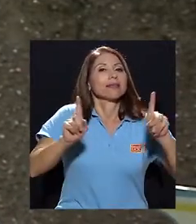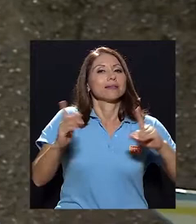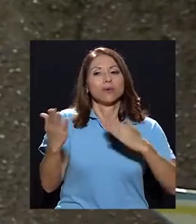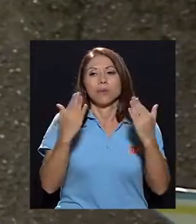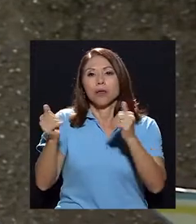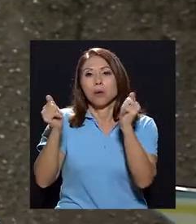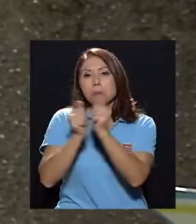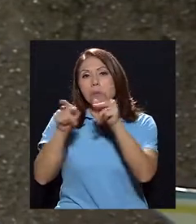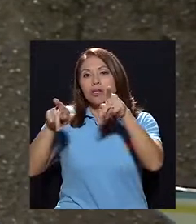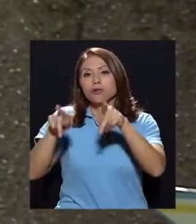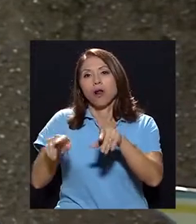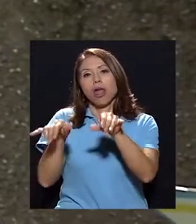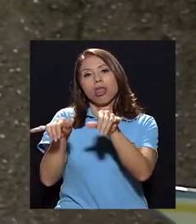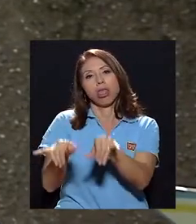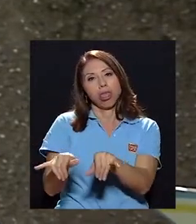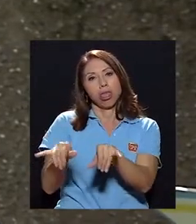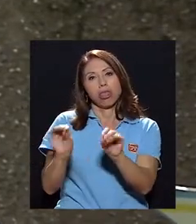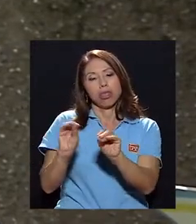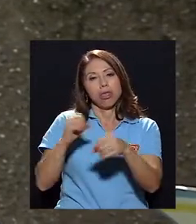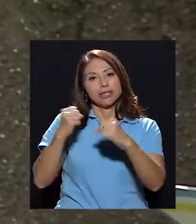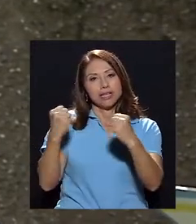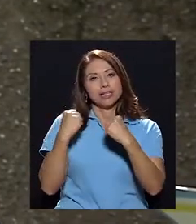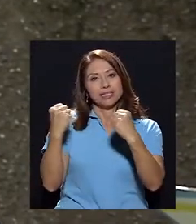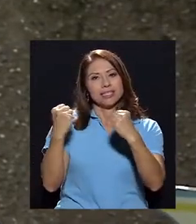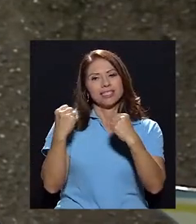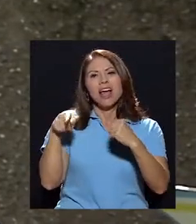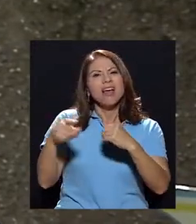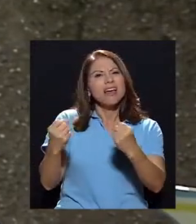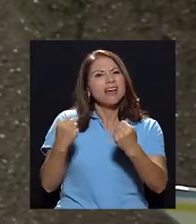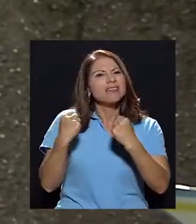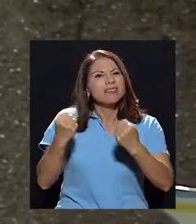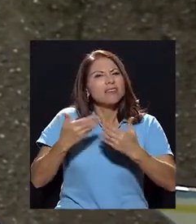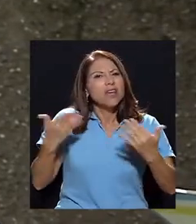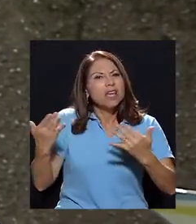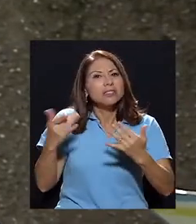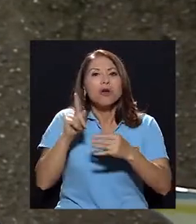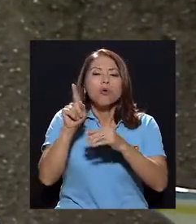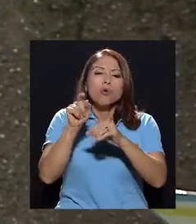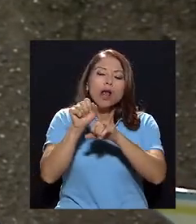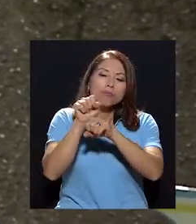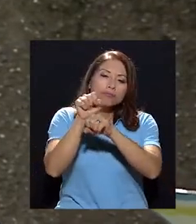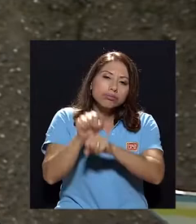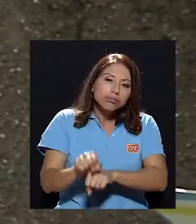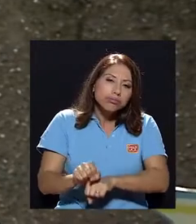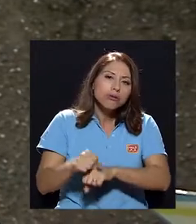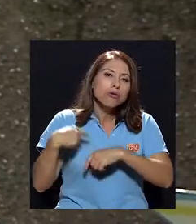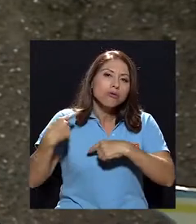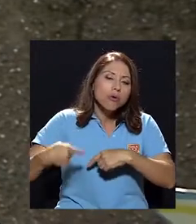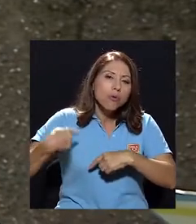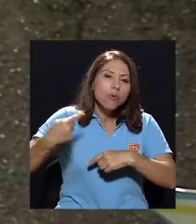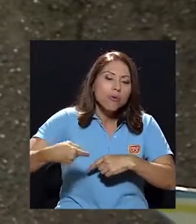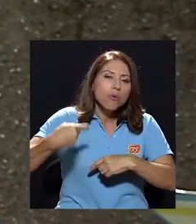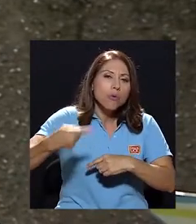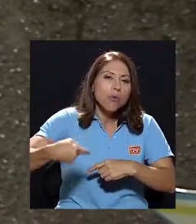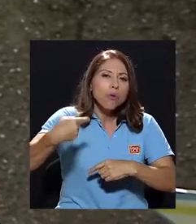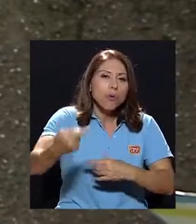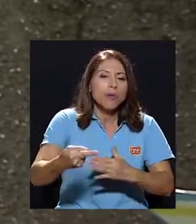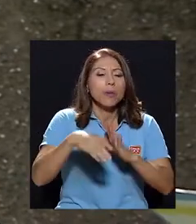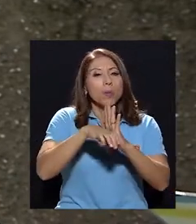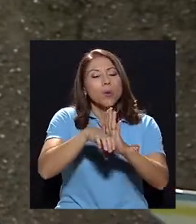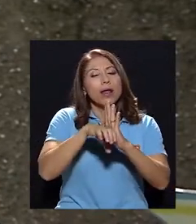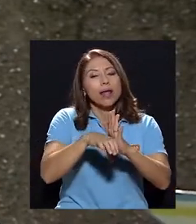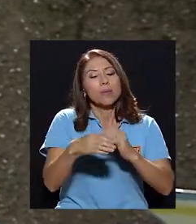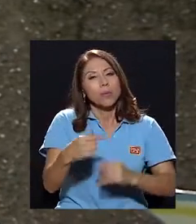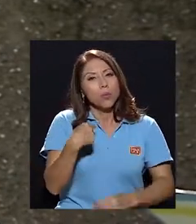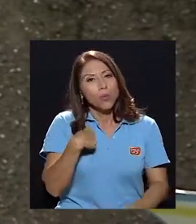ejercicio. Entonces, ¿qué es hacer ejercicio? Hacer ejercicio es seguir una rutina regular, o sea, una rutina que sea sistemática.